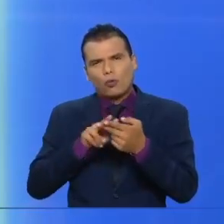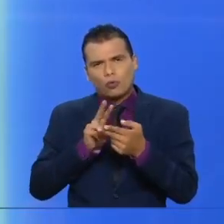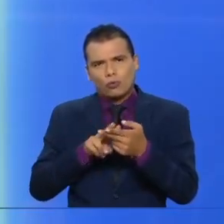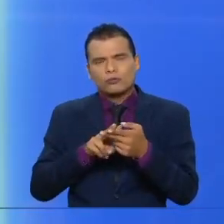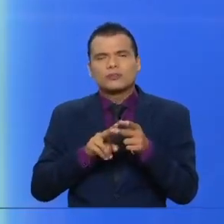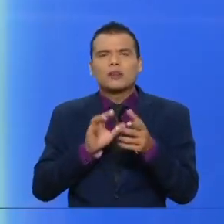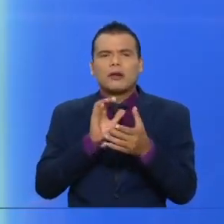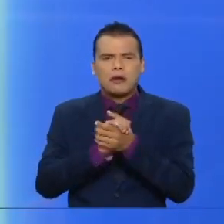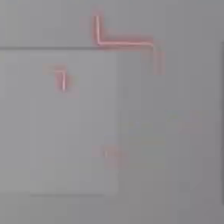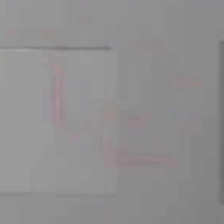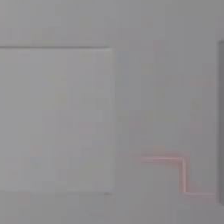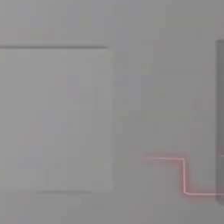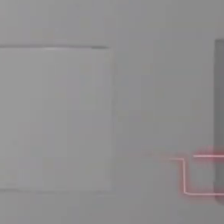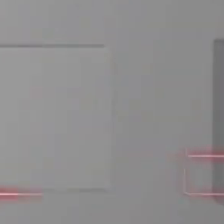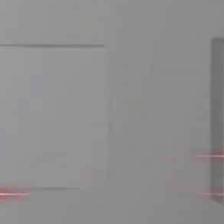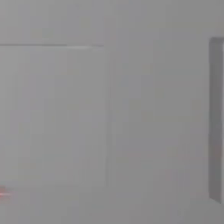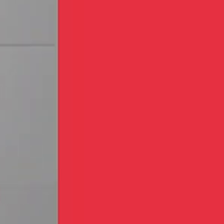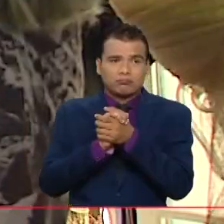legado.